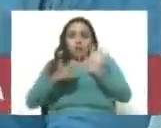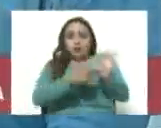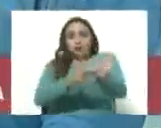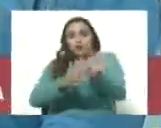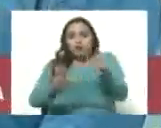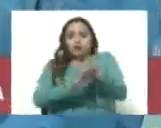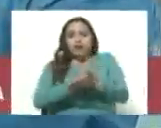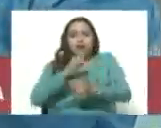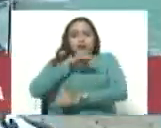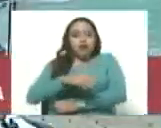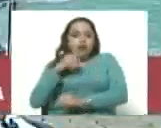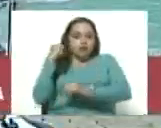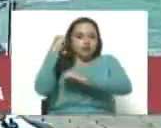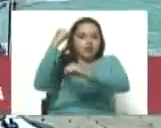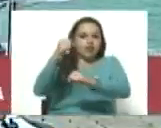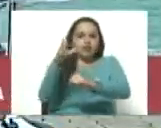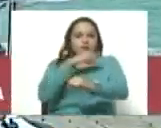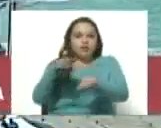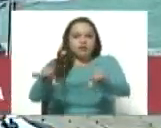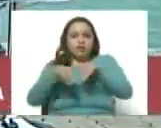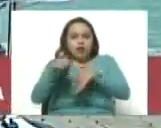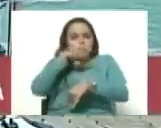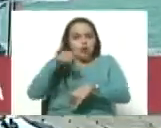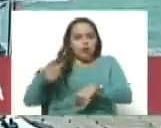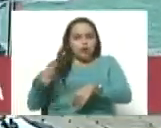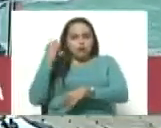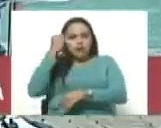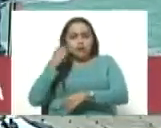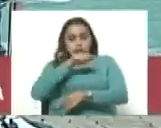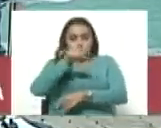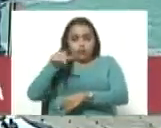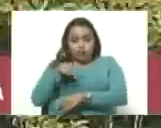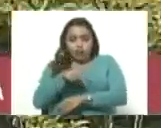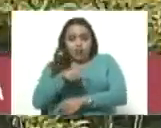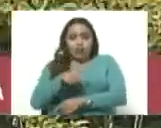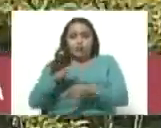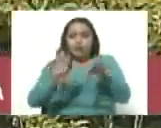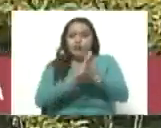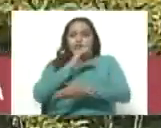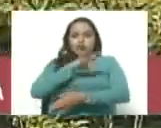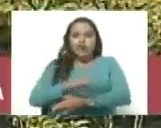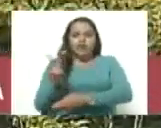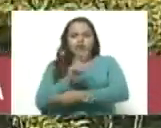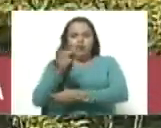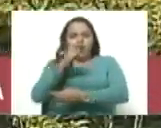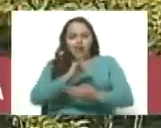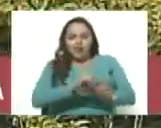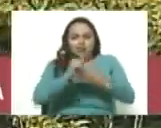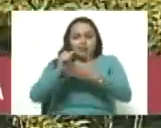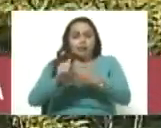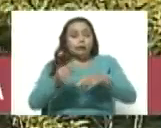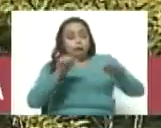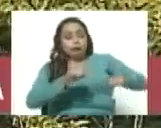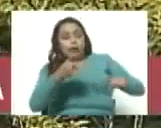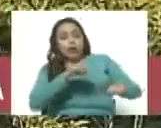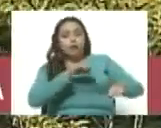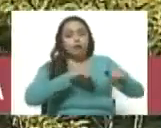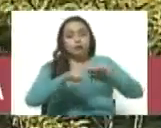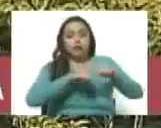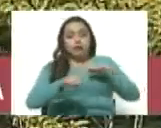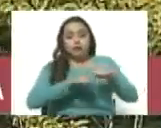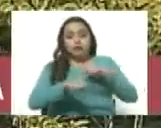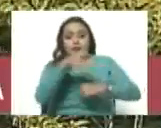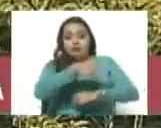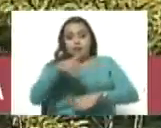los pueblos cree usted que a nivel de lo que es la interpretación histórica venezuela está a la vanguardia así como a que hay un movimiento de historiadores yo no soy historiador yo